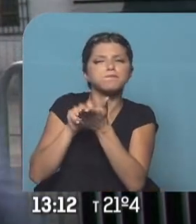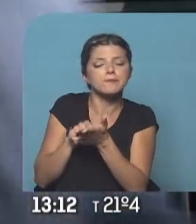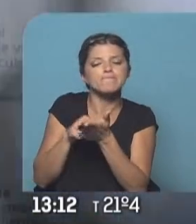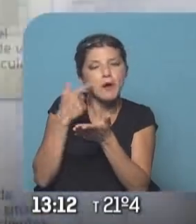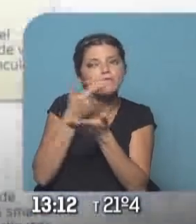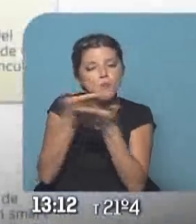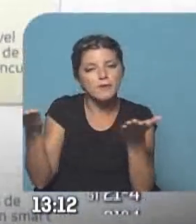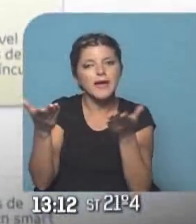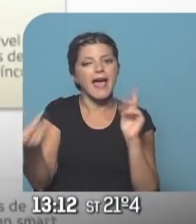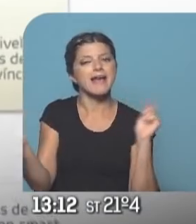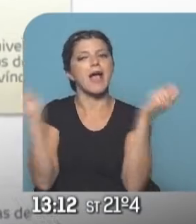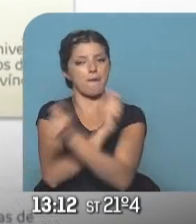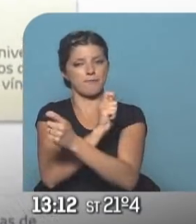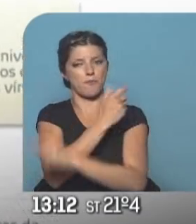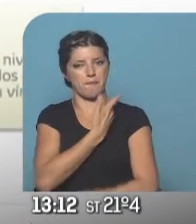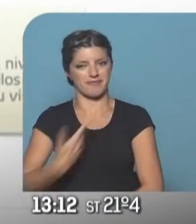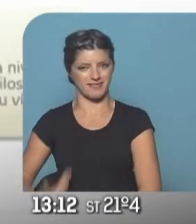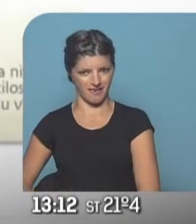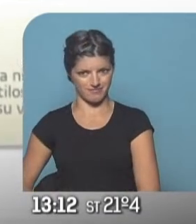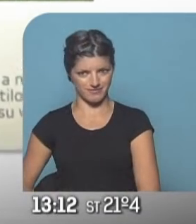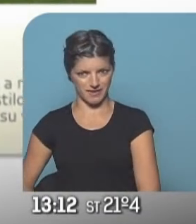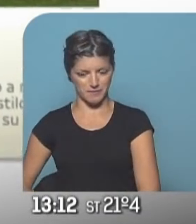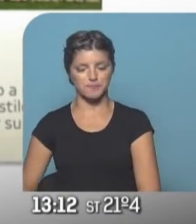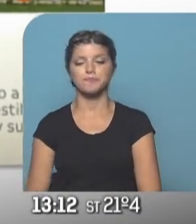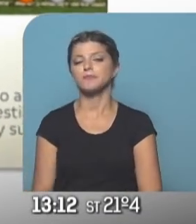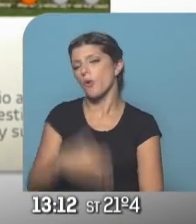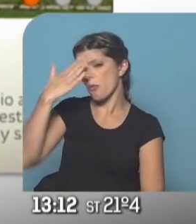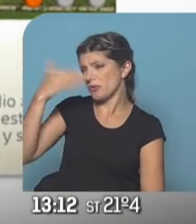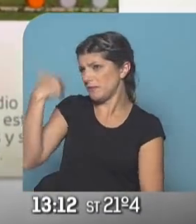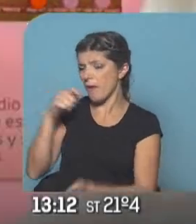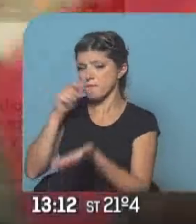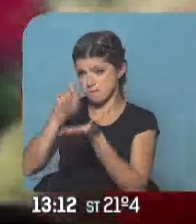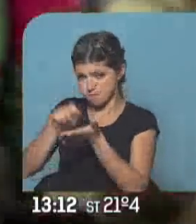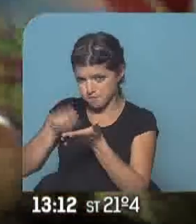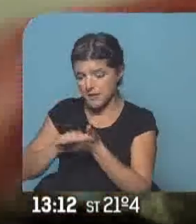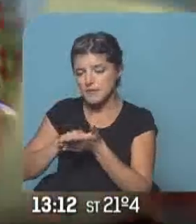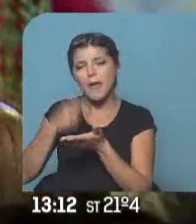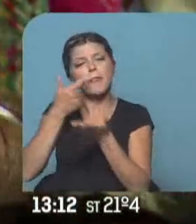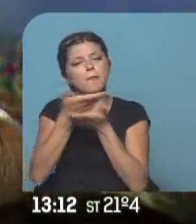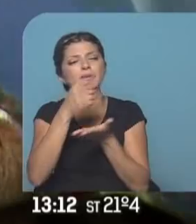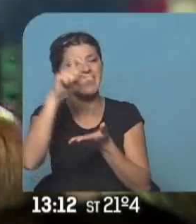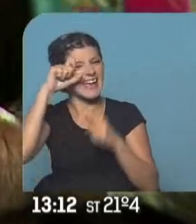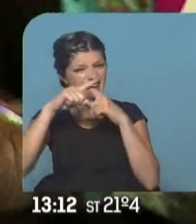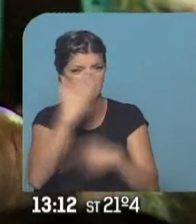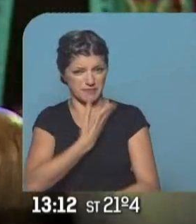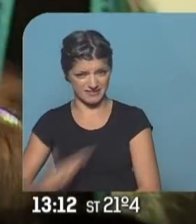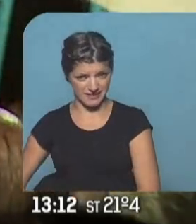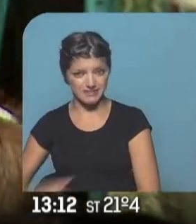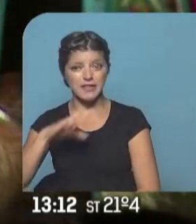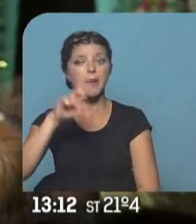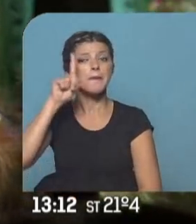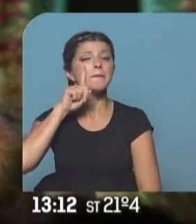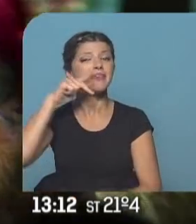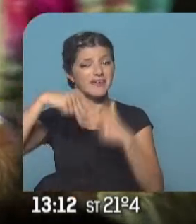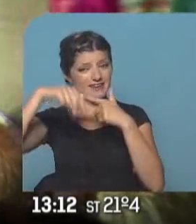Chile un cambio de rumbo. Según un último sondeo realizado, el empresario y expresidente conservador Sebastián